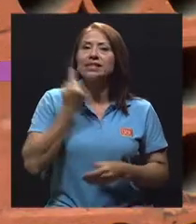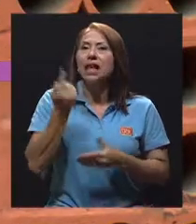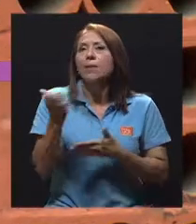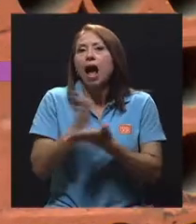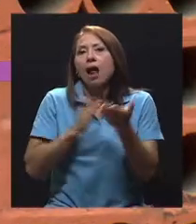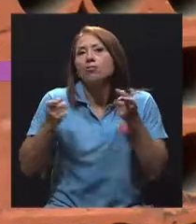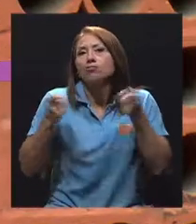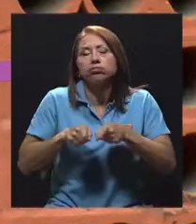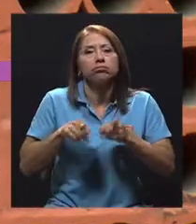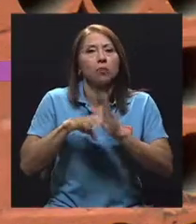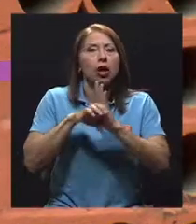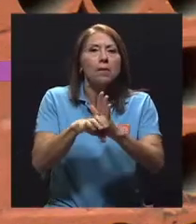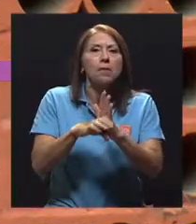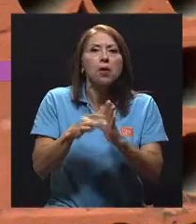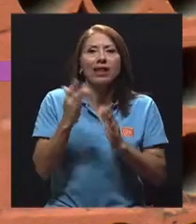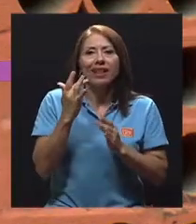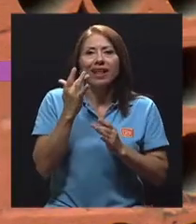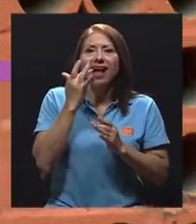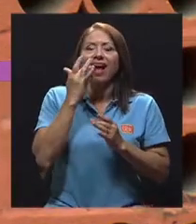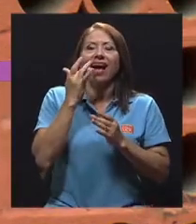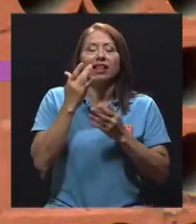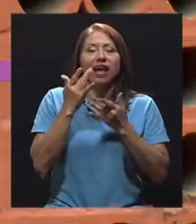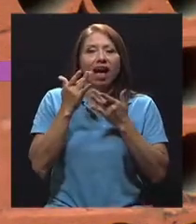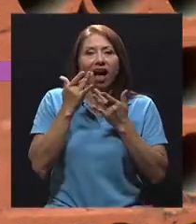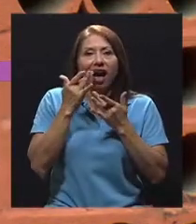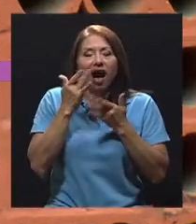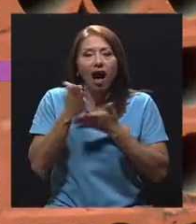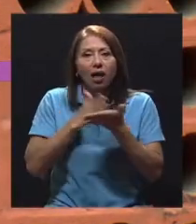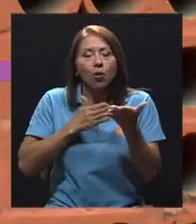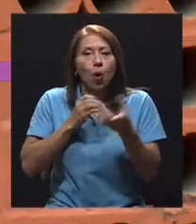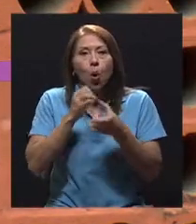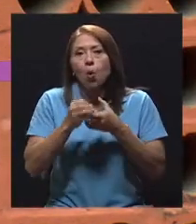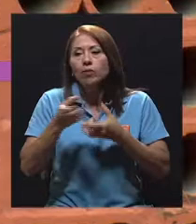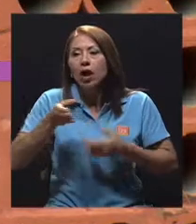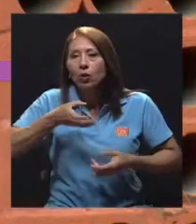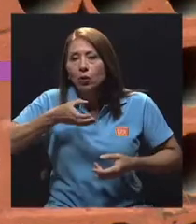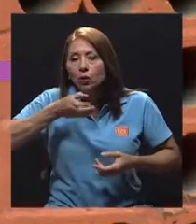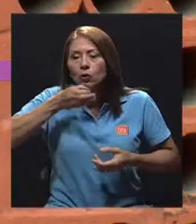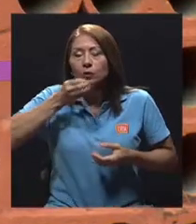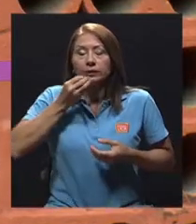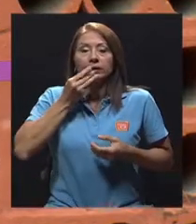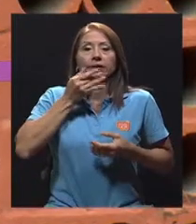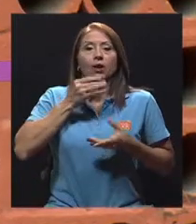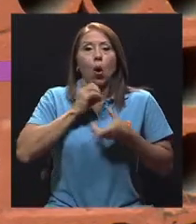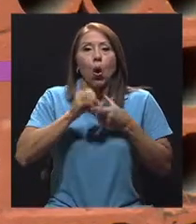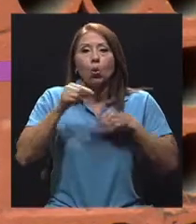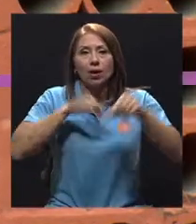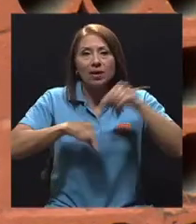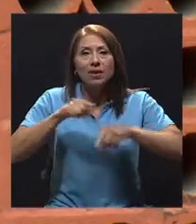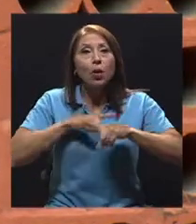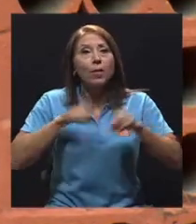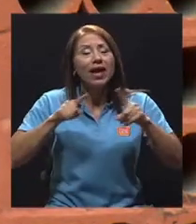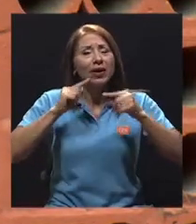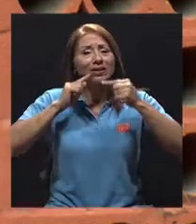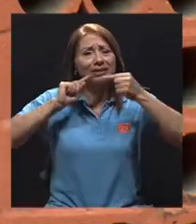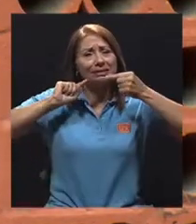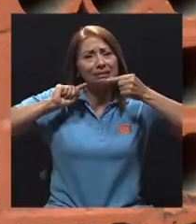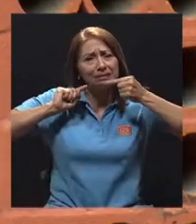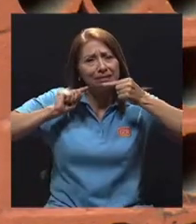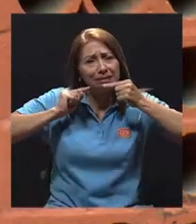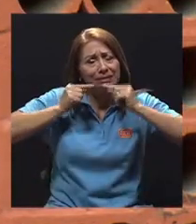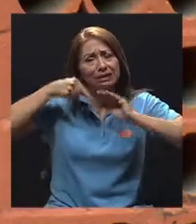estímulo que puede ser un estímulo táctil, un estímulo ante una bebida o un químico. Pero es un dolor